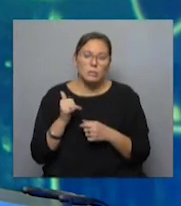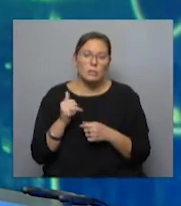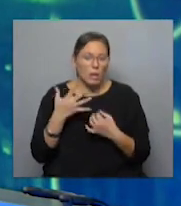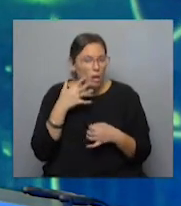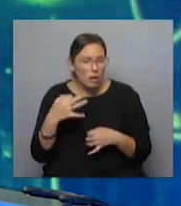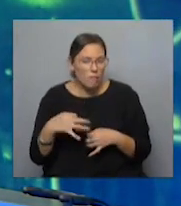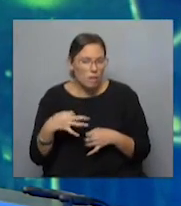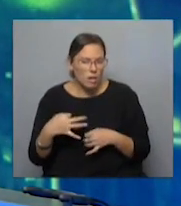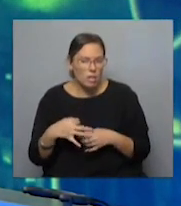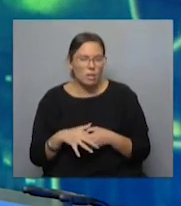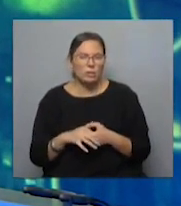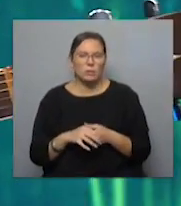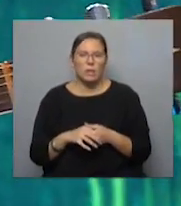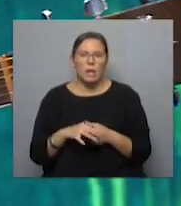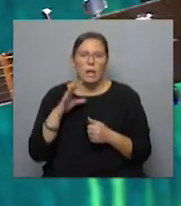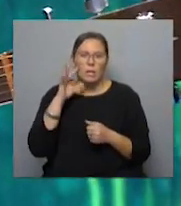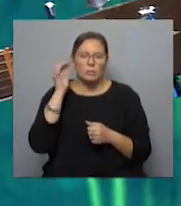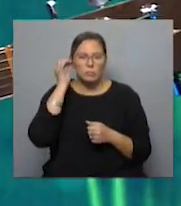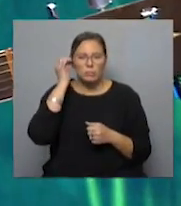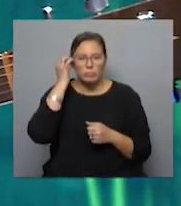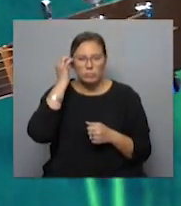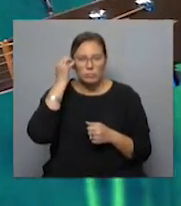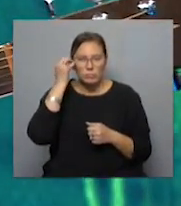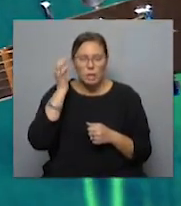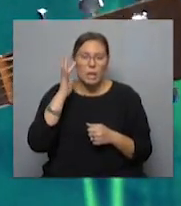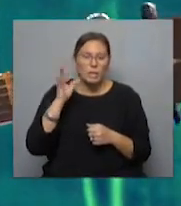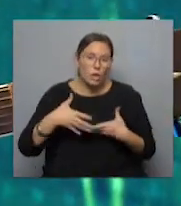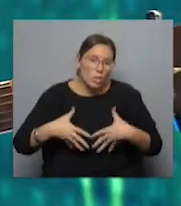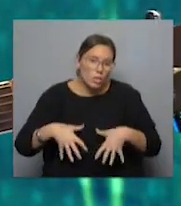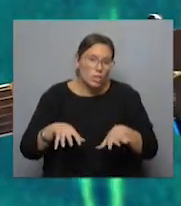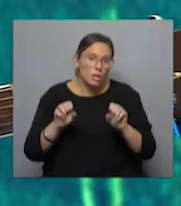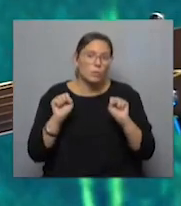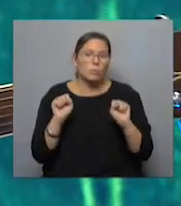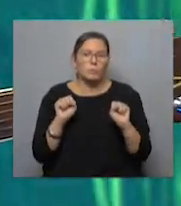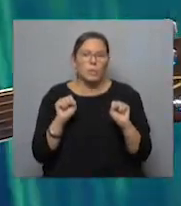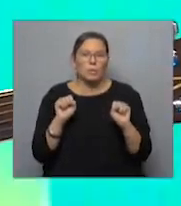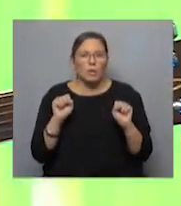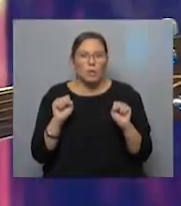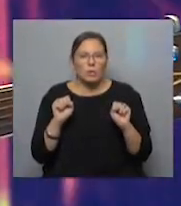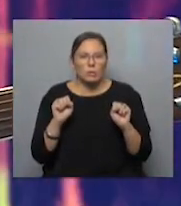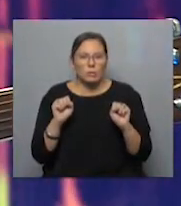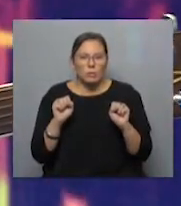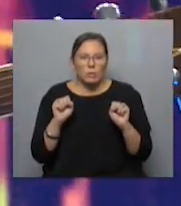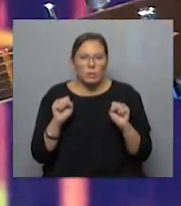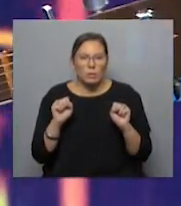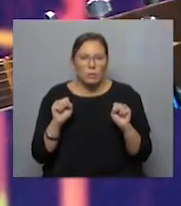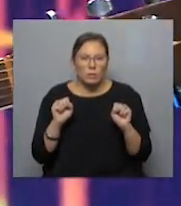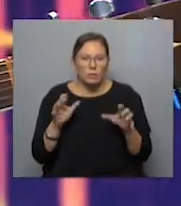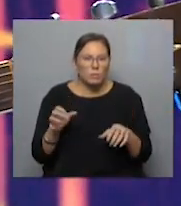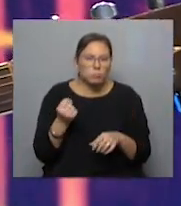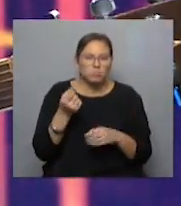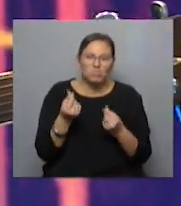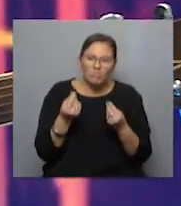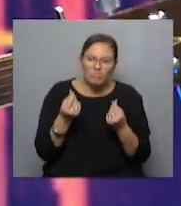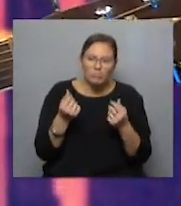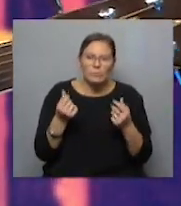sí. Creo que estamos descubriendo un poco, tratando de encontrar un tono,